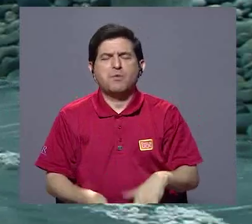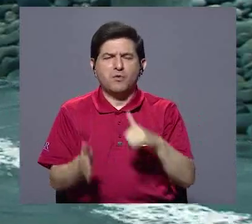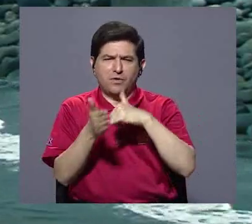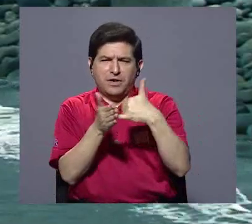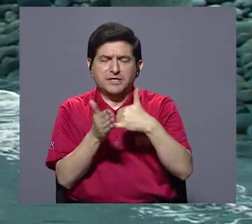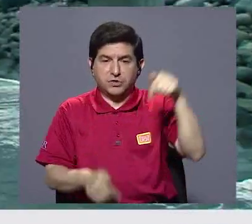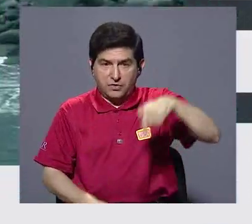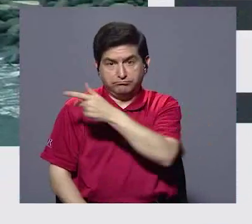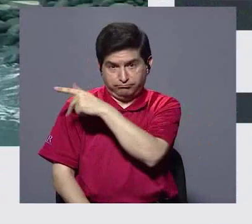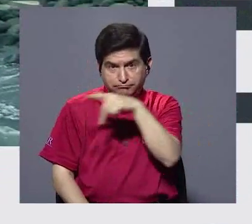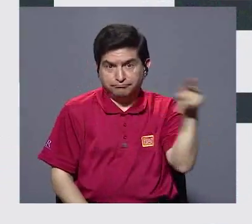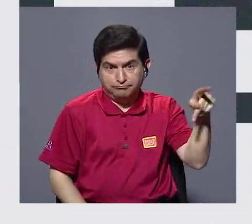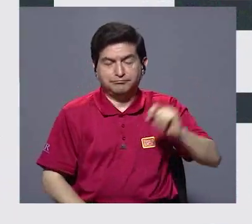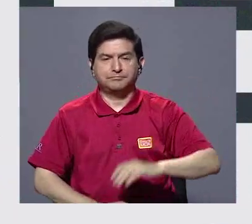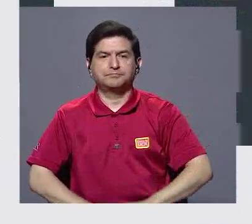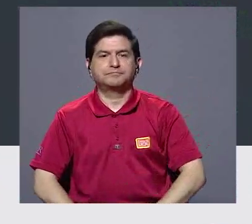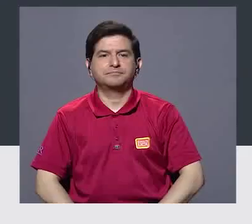Punta Arenas.